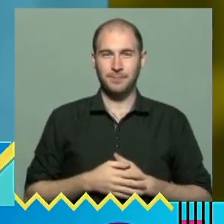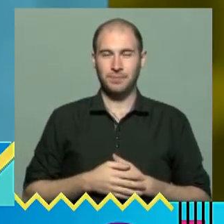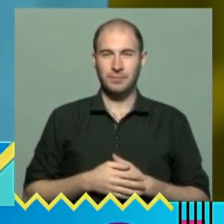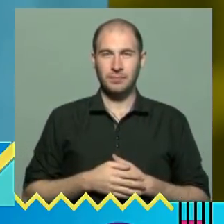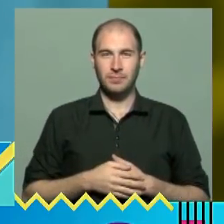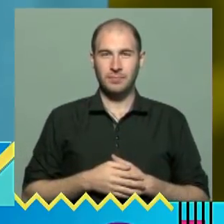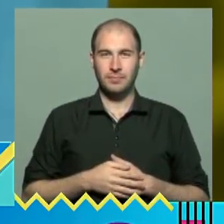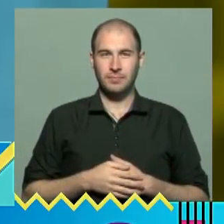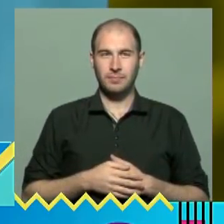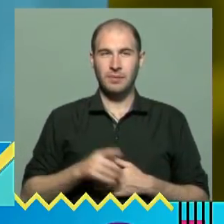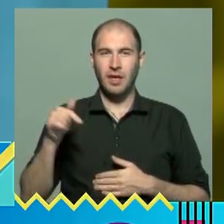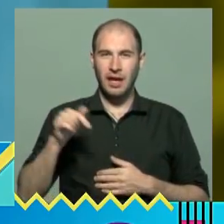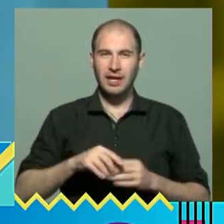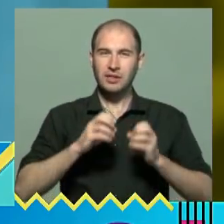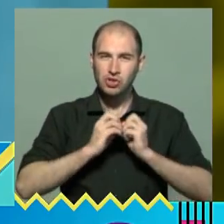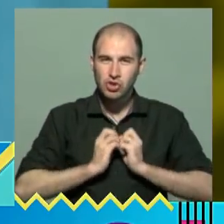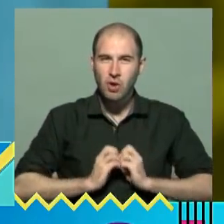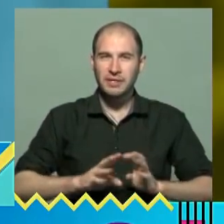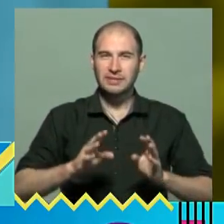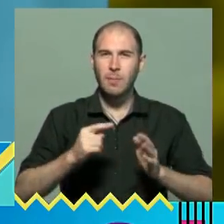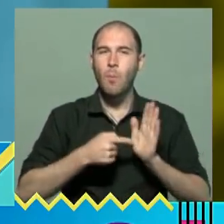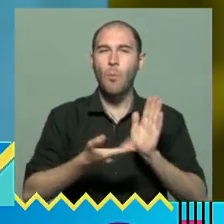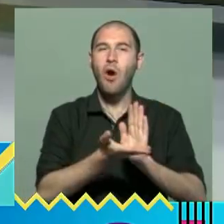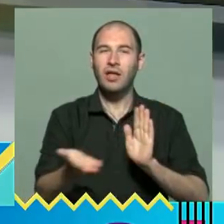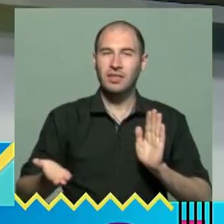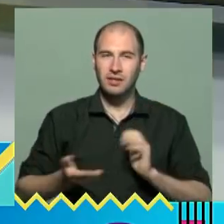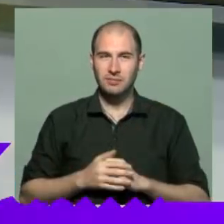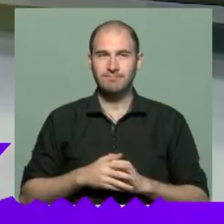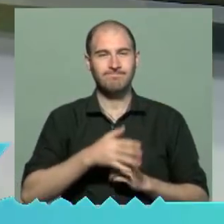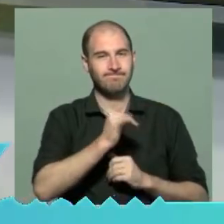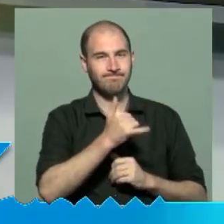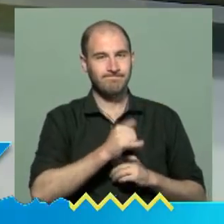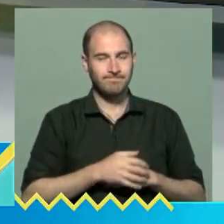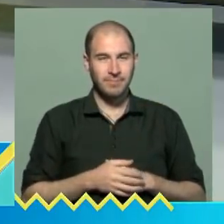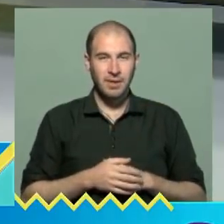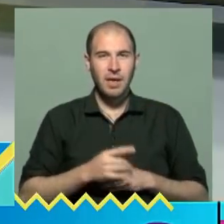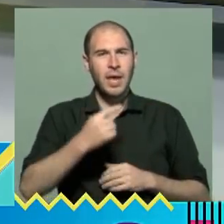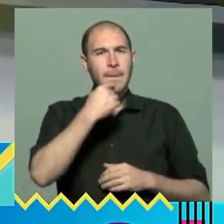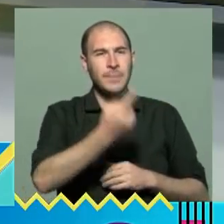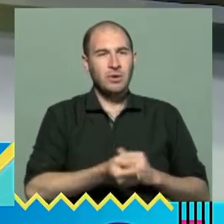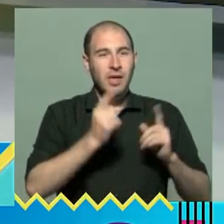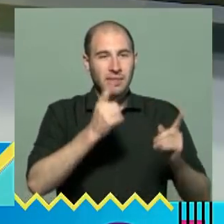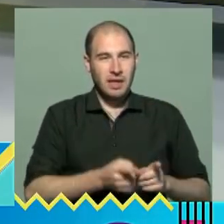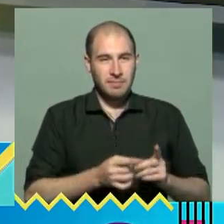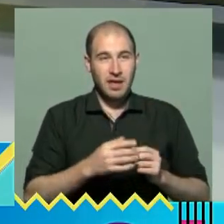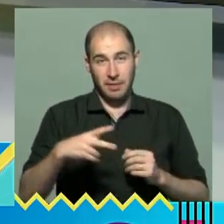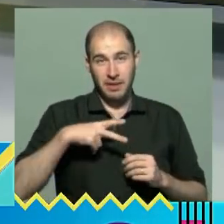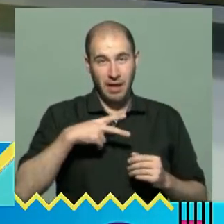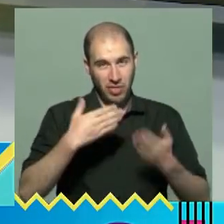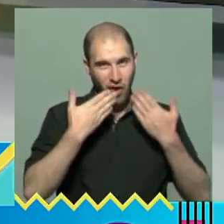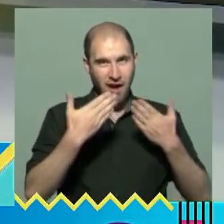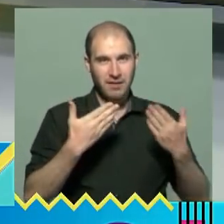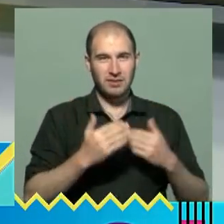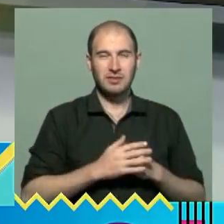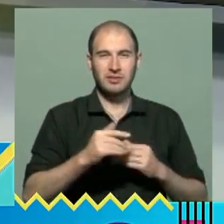está empezando a visibilizarse, si se quiere. Así es, Fer. Y una de las preguntas que también salió fuera del aire y